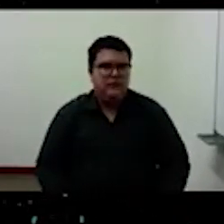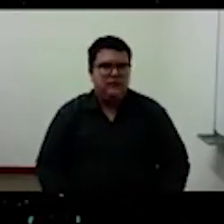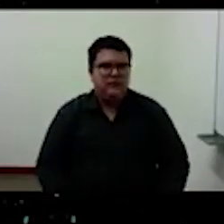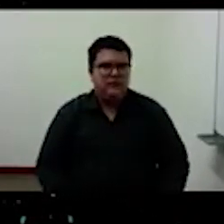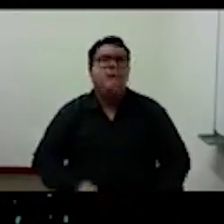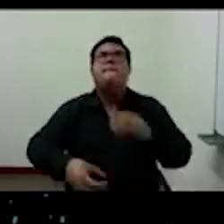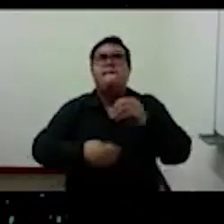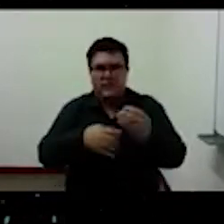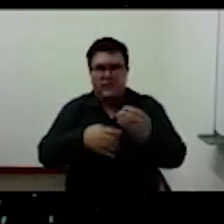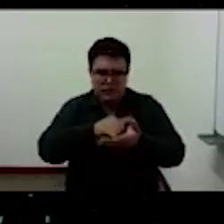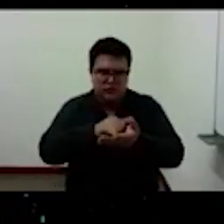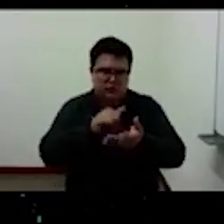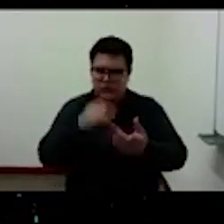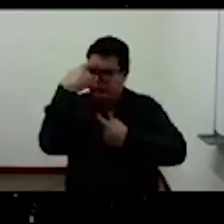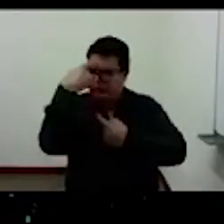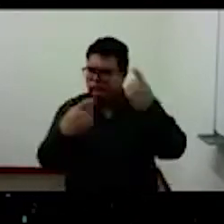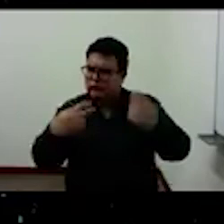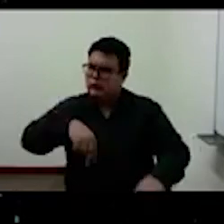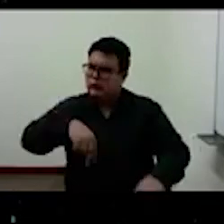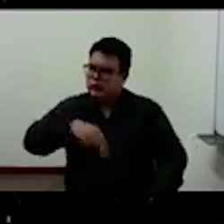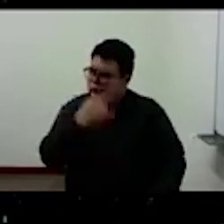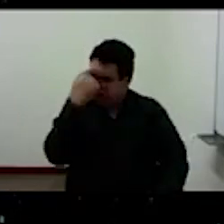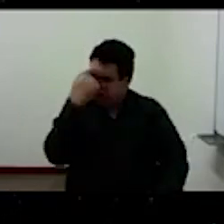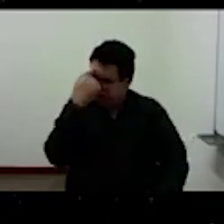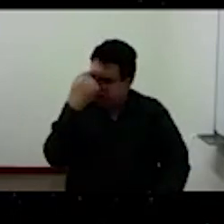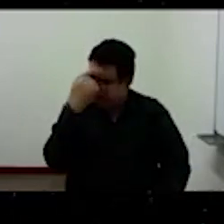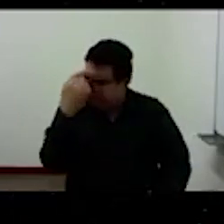necesariamente tenemos que pensar